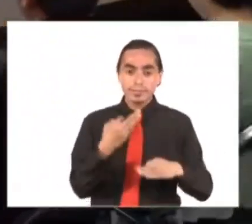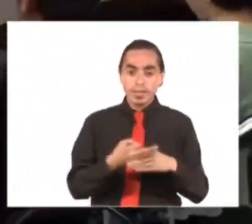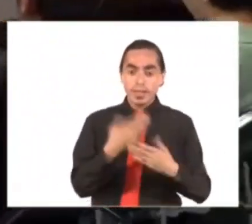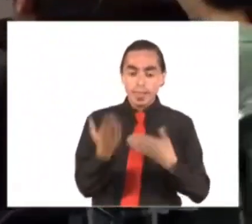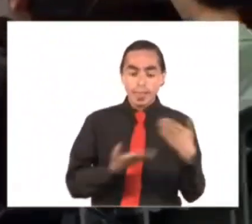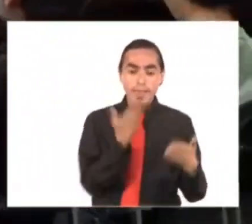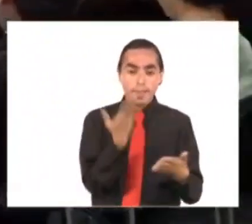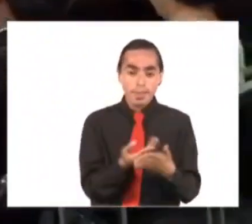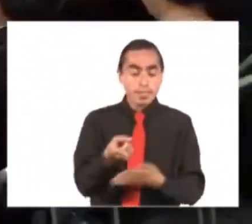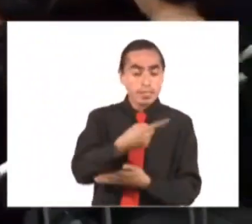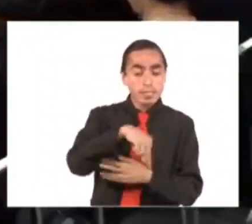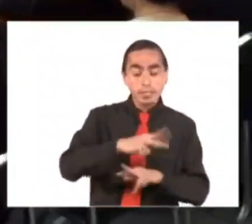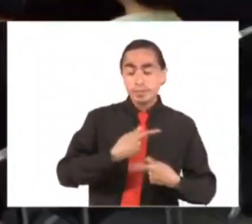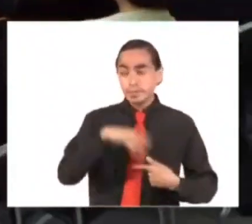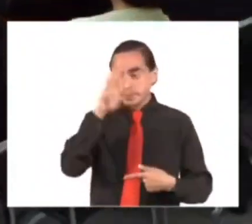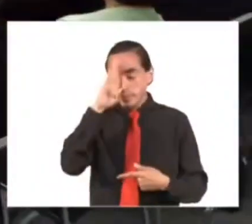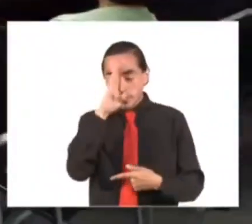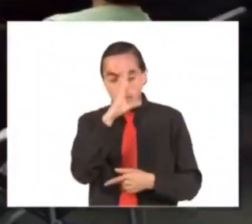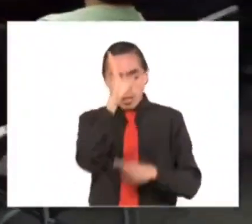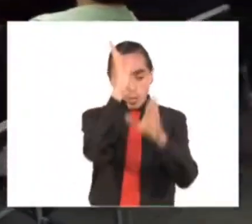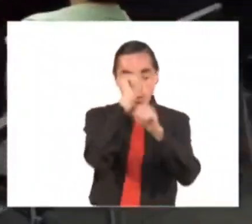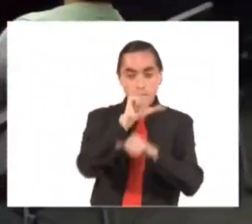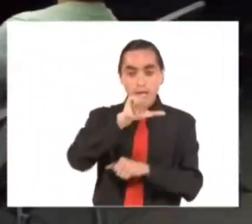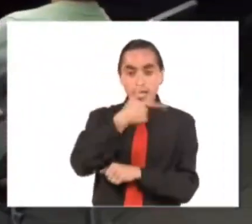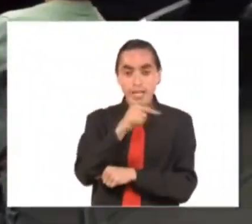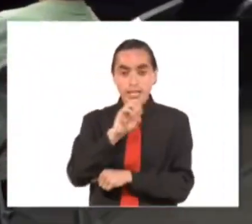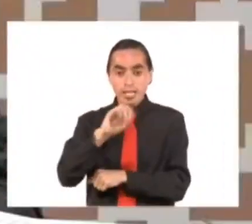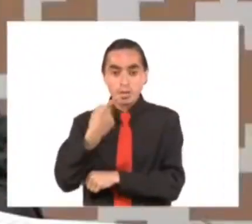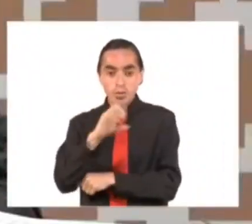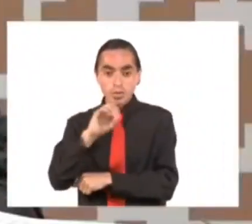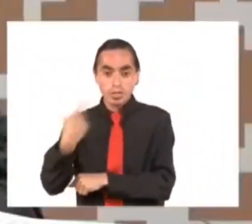de las y los presentes el Acuerdo AG